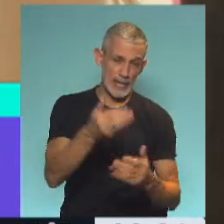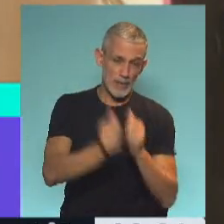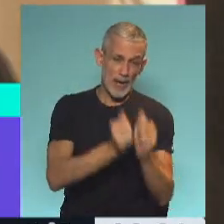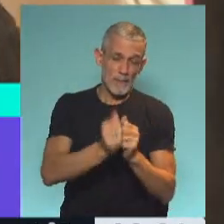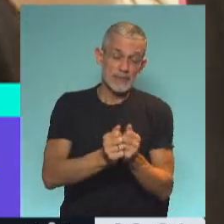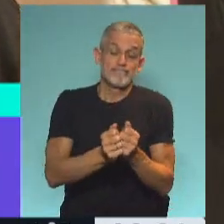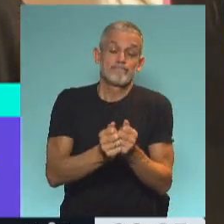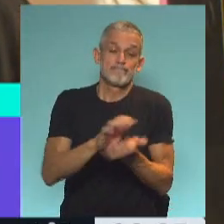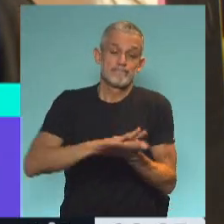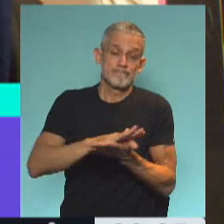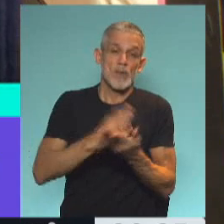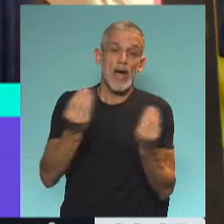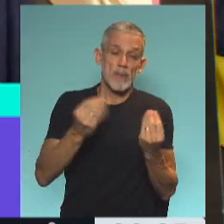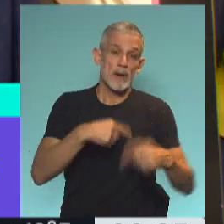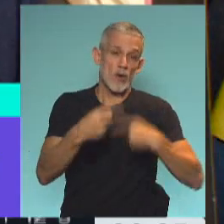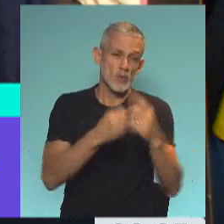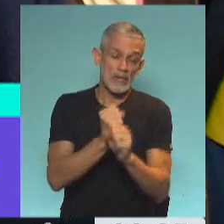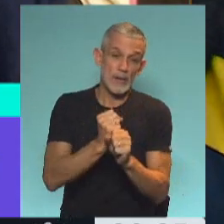la resolución para la continuidad laboral.